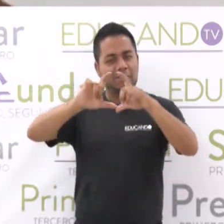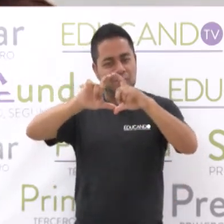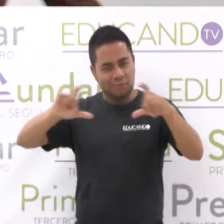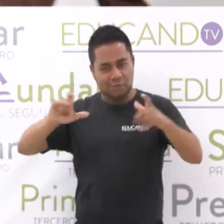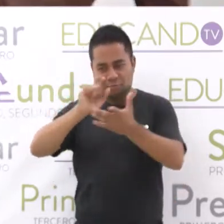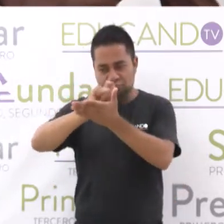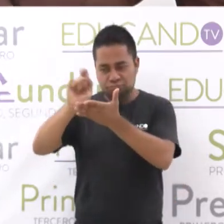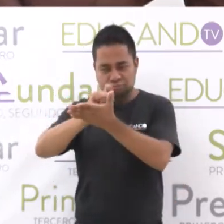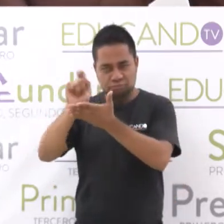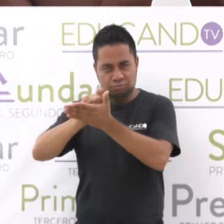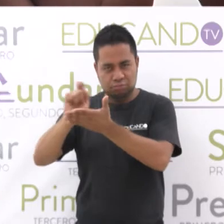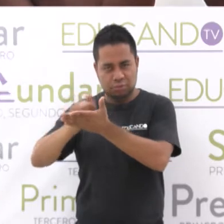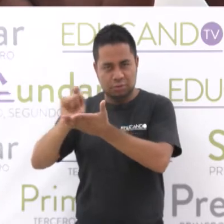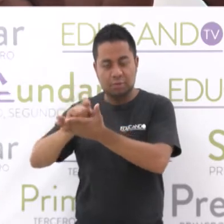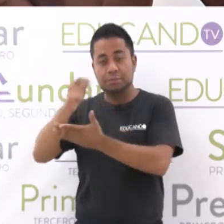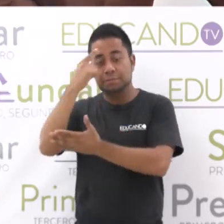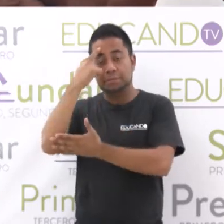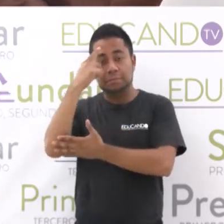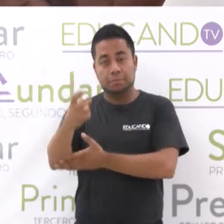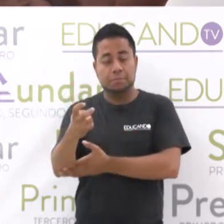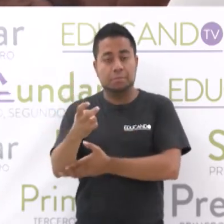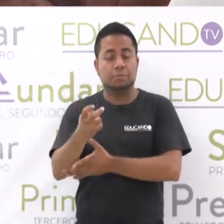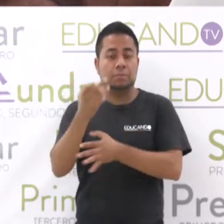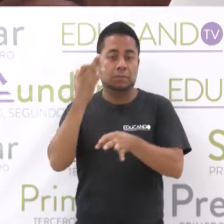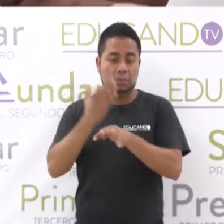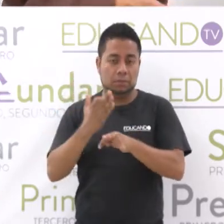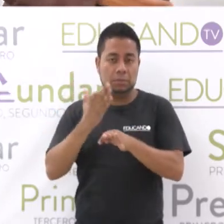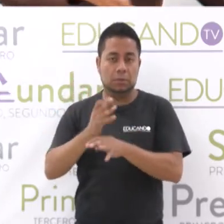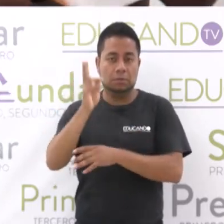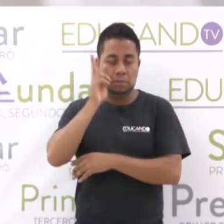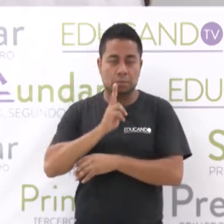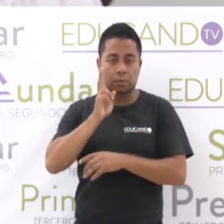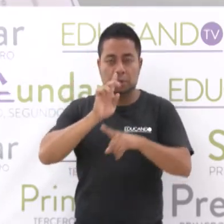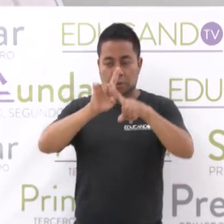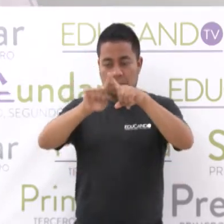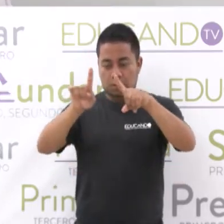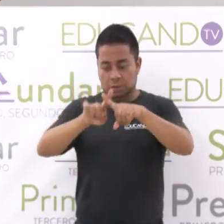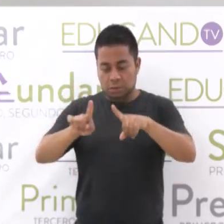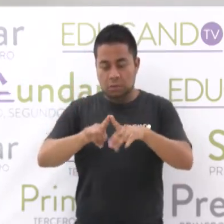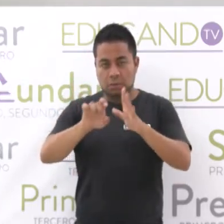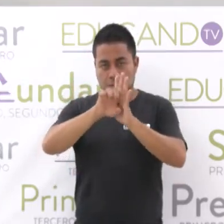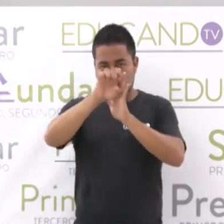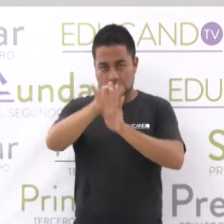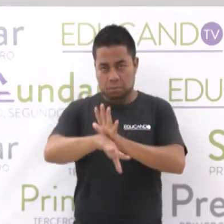fichas. Para eso vamos a ver varios ejemplos.